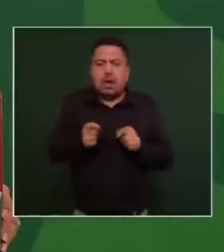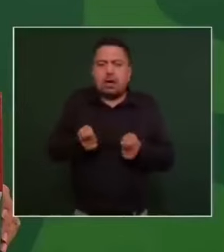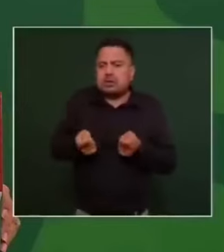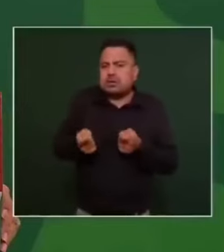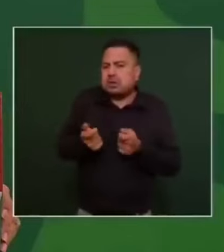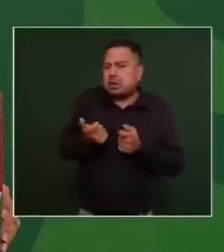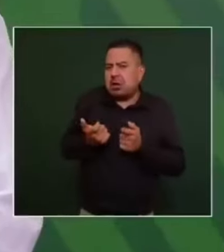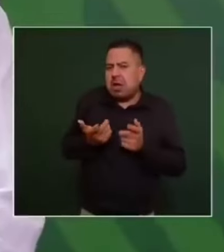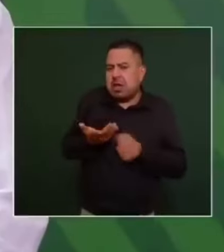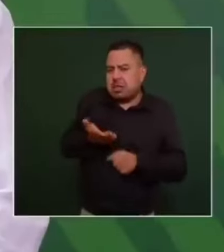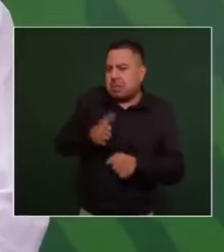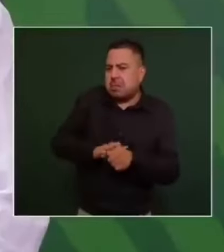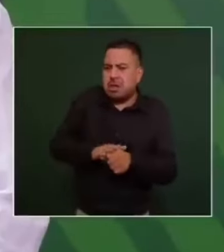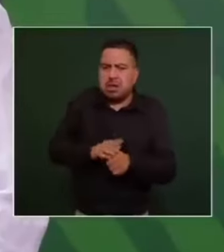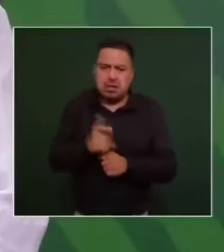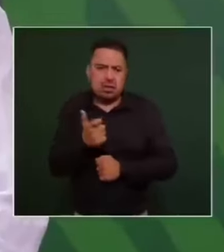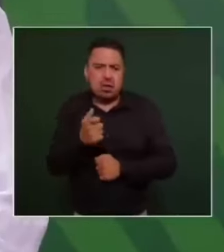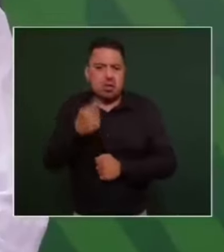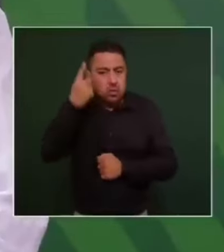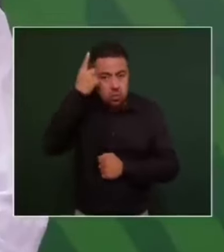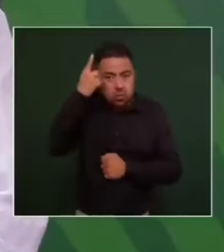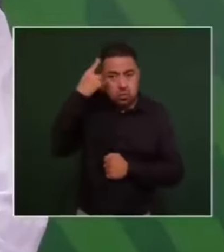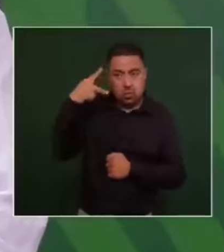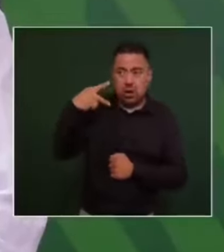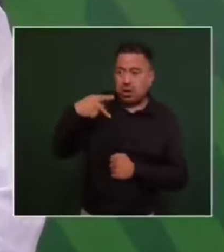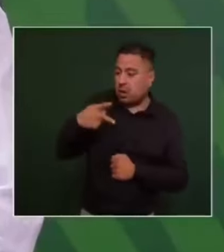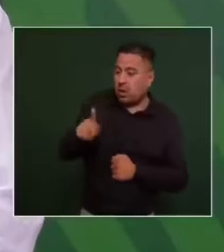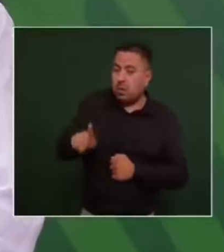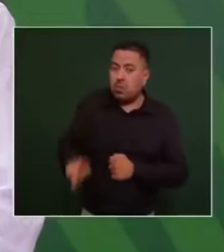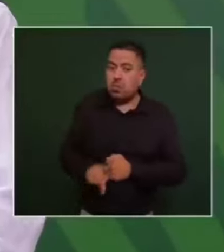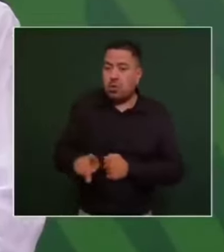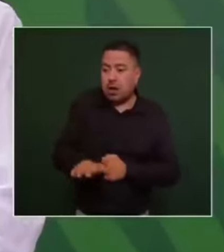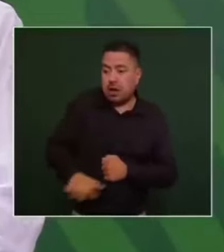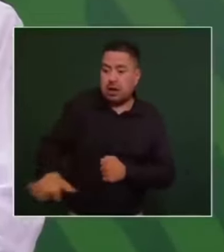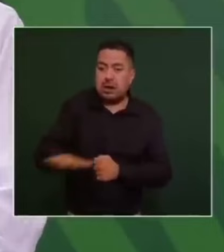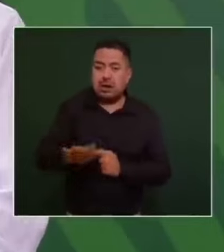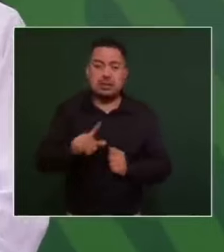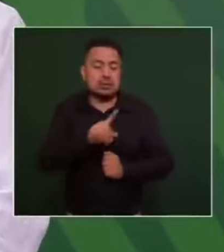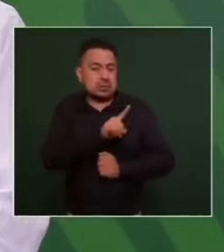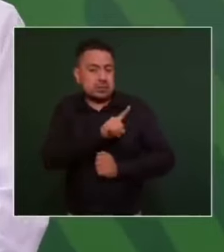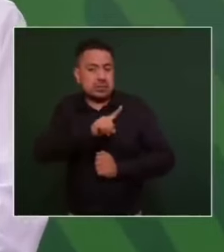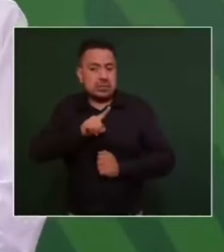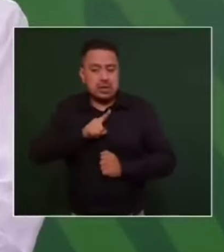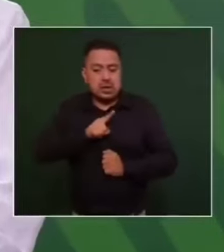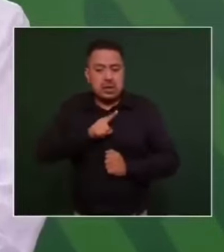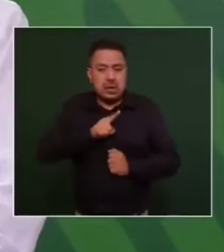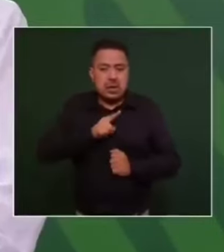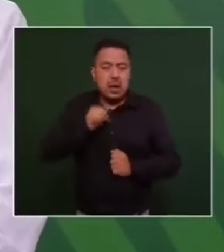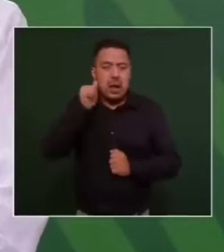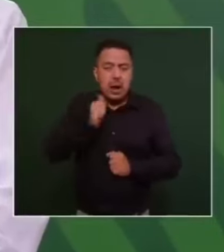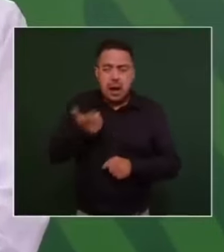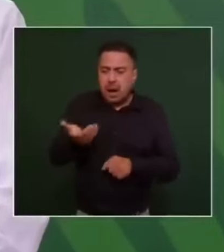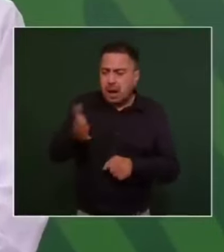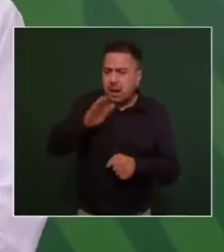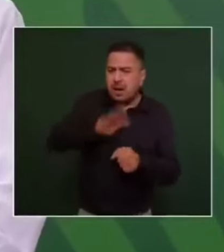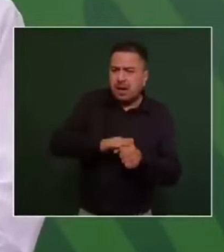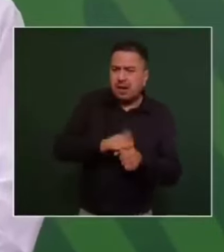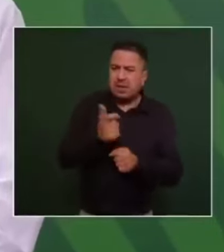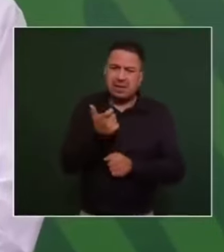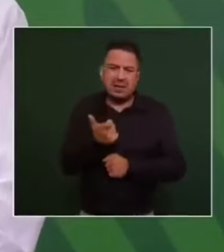nada más, de los dineros del pueblo, y lo que tenemos que procurar es administrar ese dinero